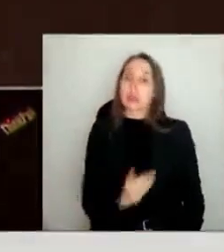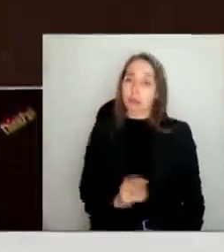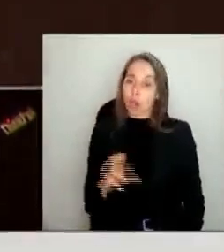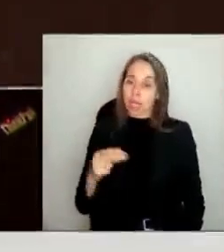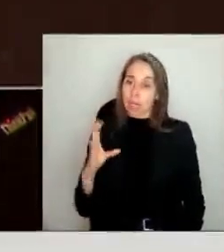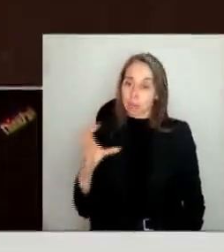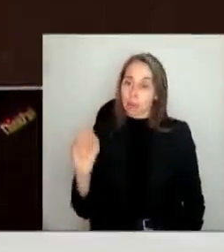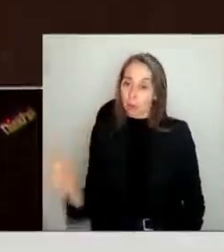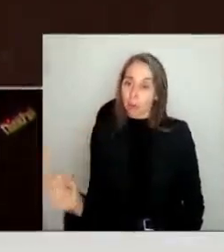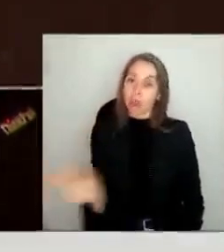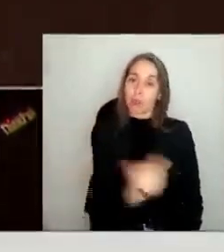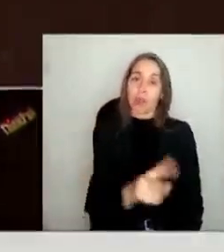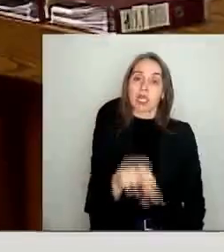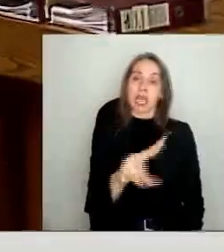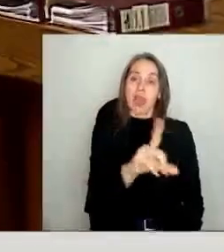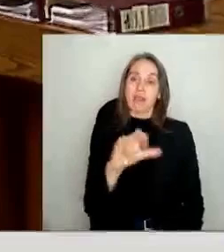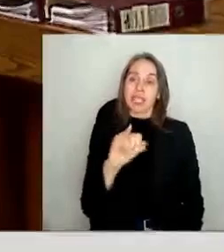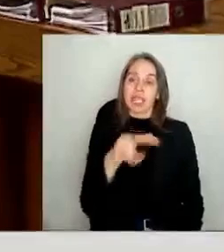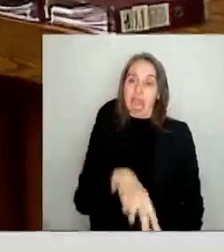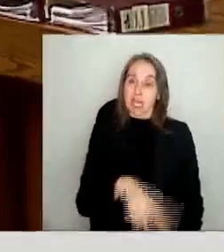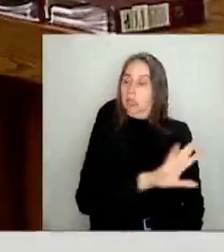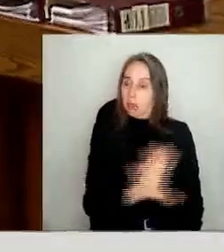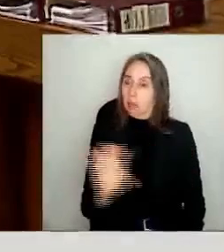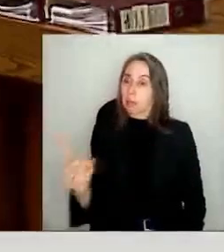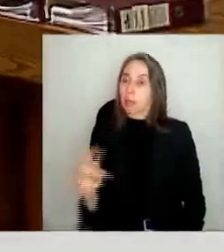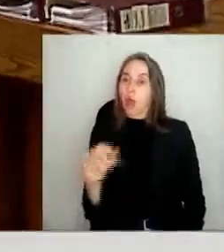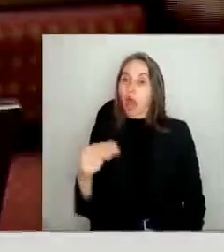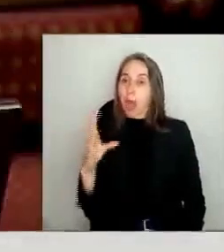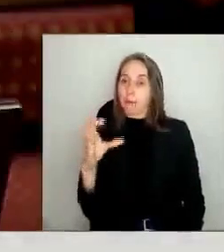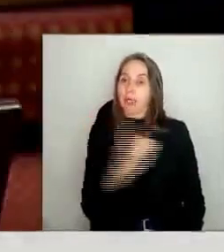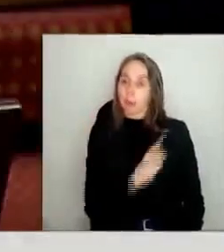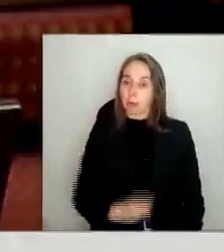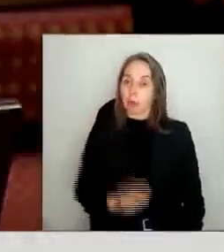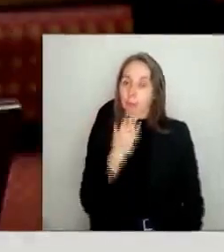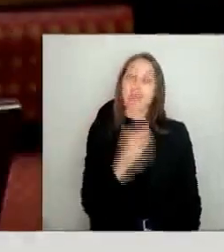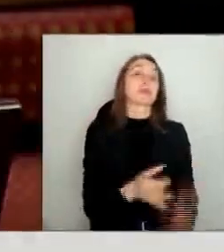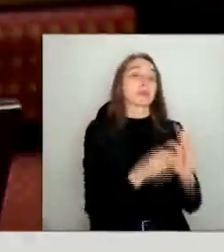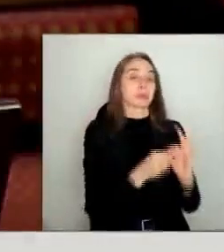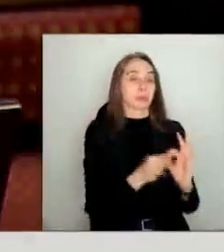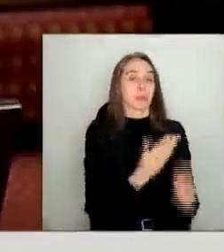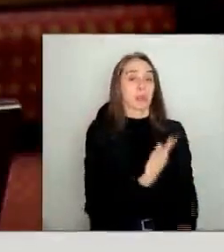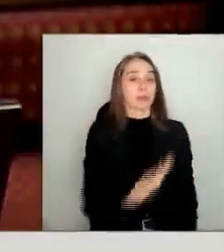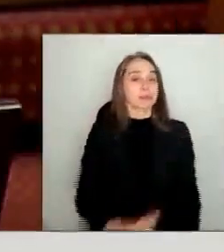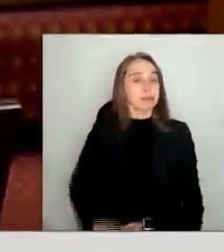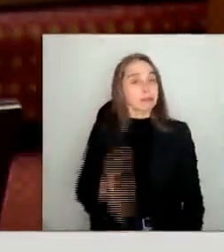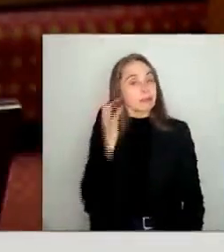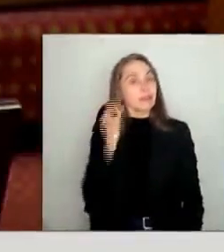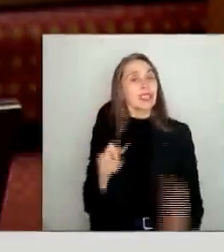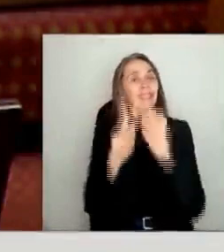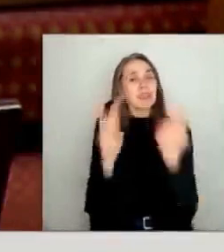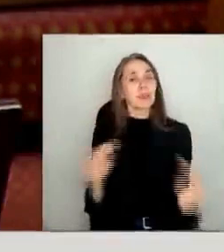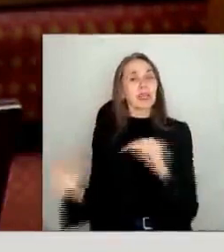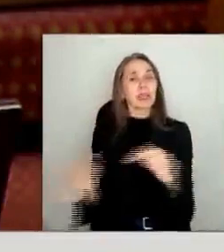cerramos el punto diputado radg Sí gracias presidenta a ver lo que se ha discutido acá Normalmente se